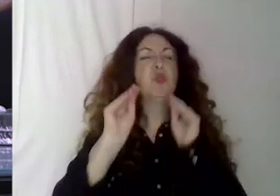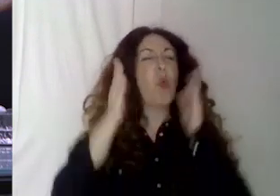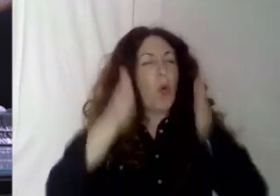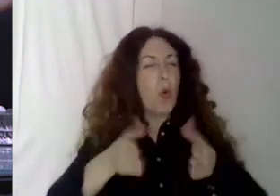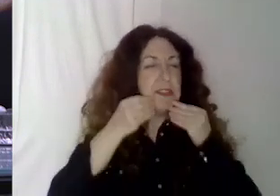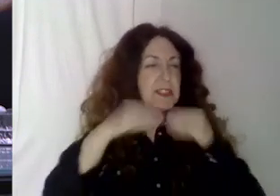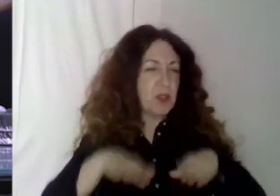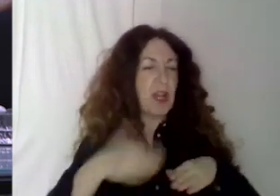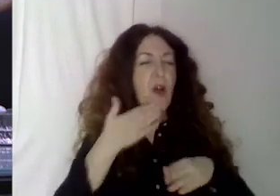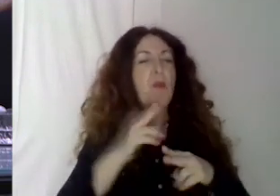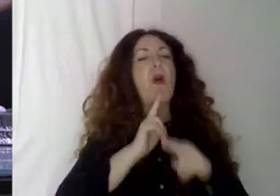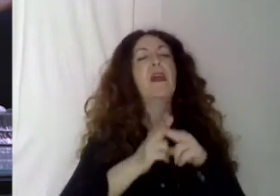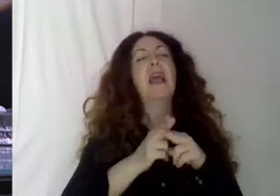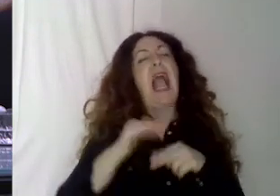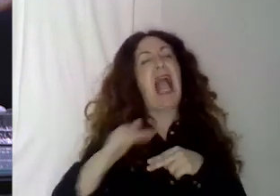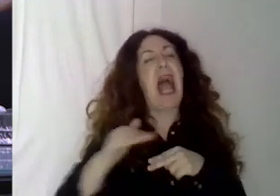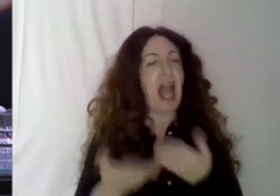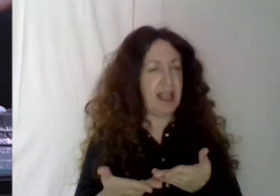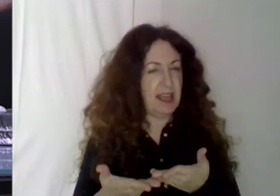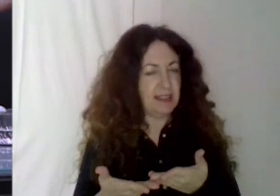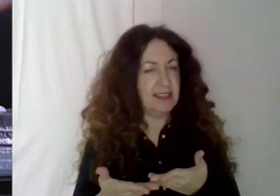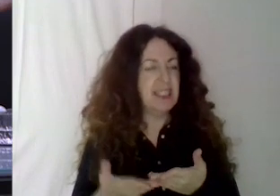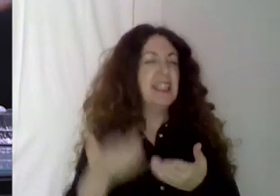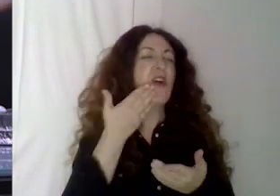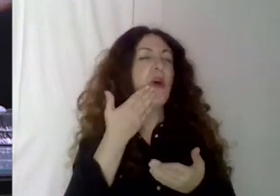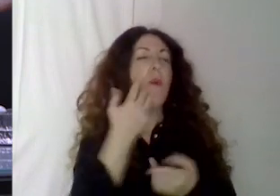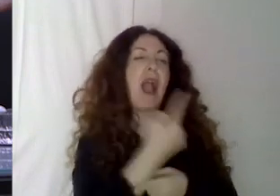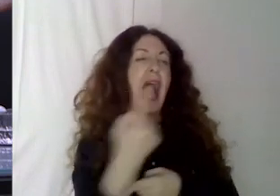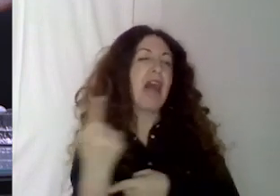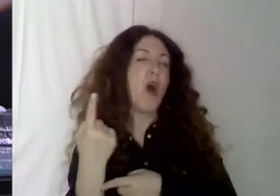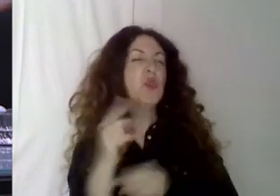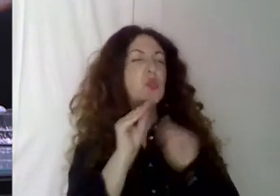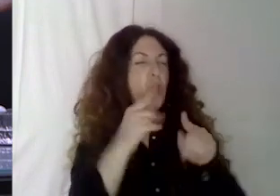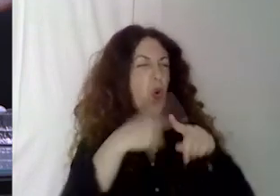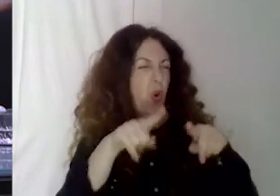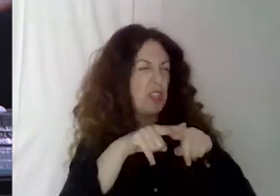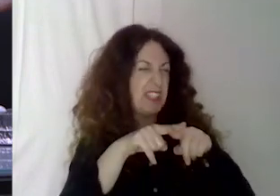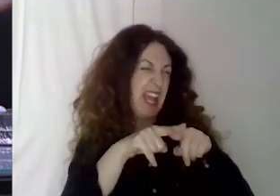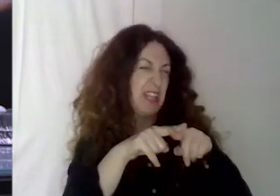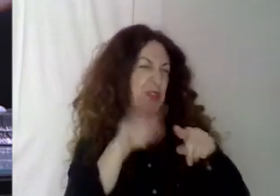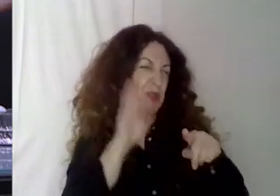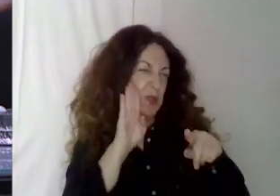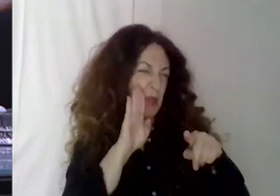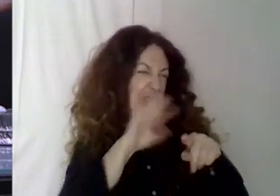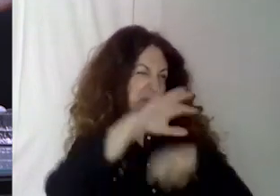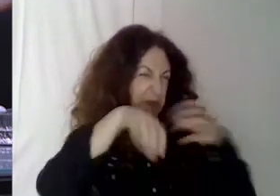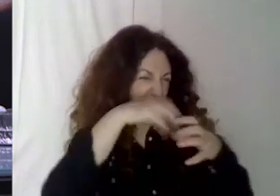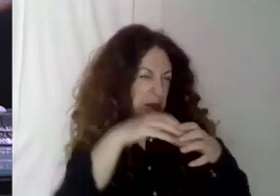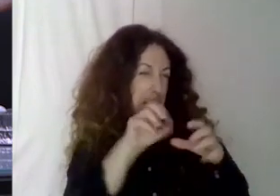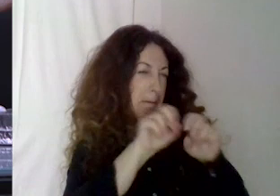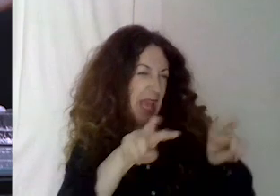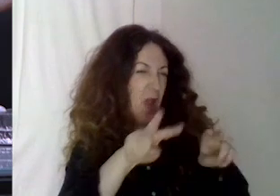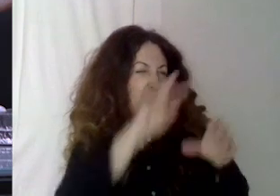lectores también nos gusta y nos pone, lo peor de cada casa. Entonces, como digo, Nacido bajo Saturno, por otra parte, estaba retomando siempre